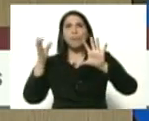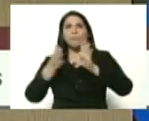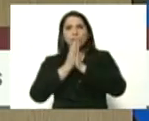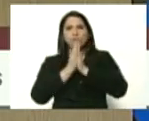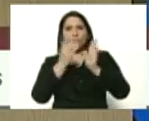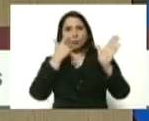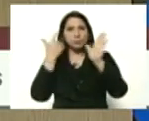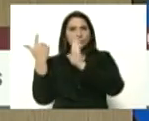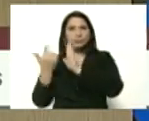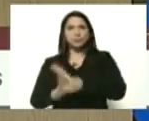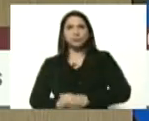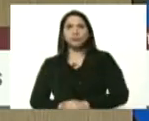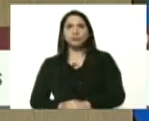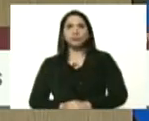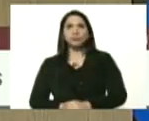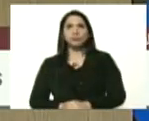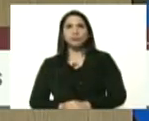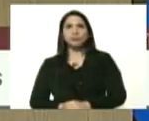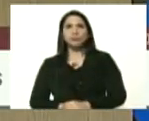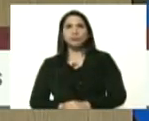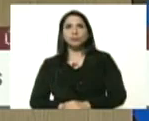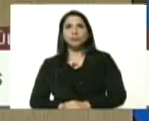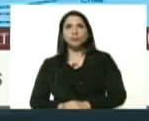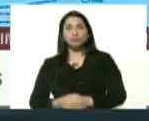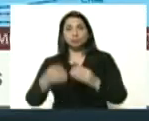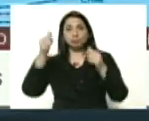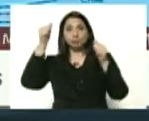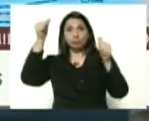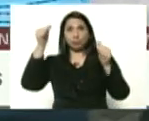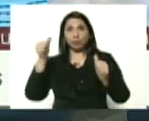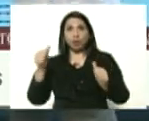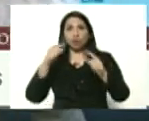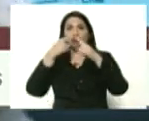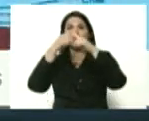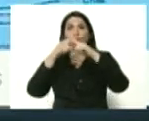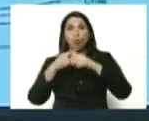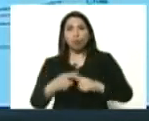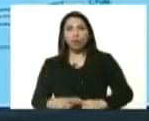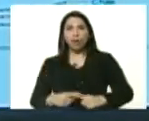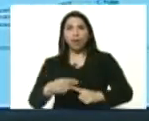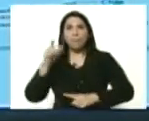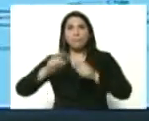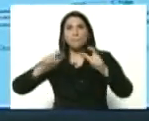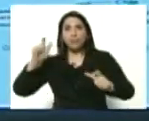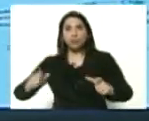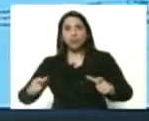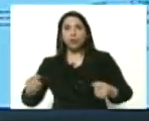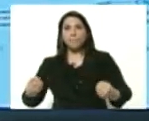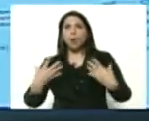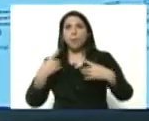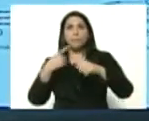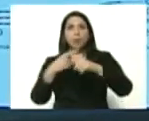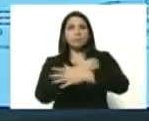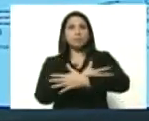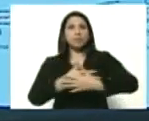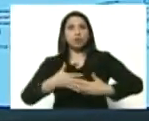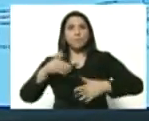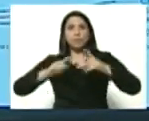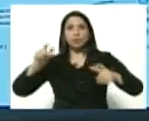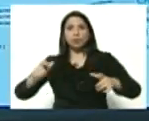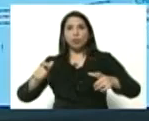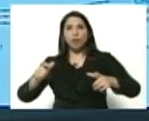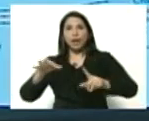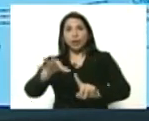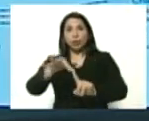Muy bien. Esta es la lámina que muestra el total de casos por millón de habitantes y escogimos en esta